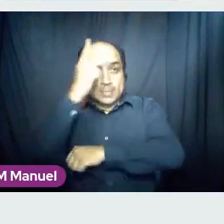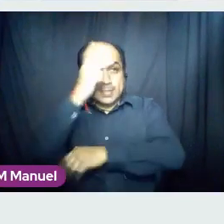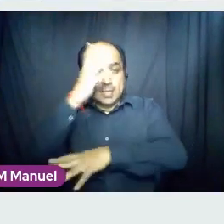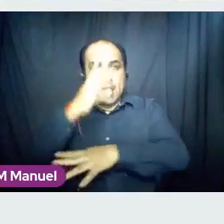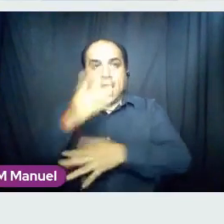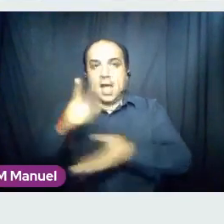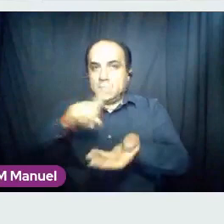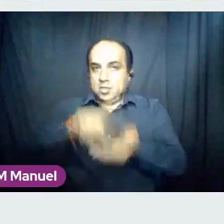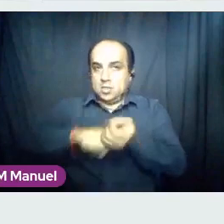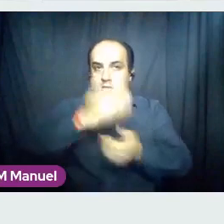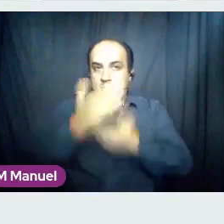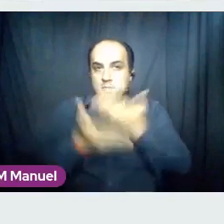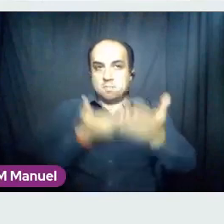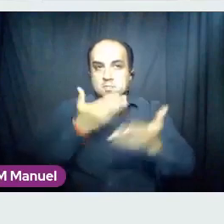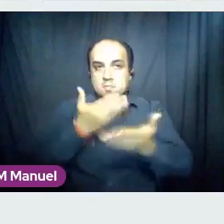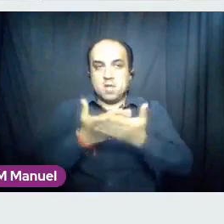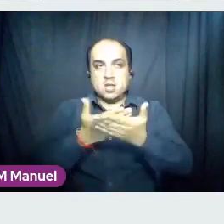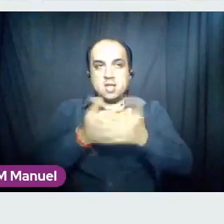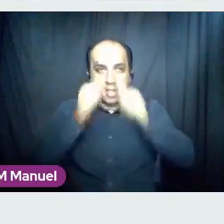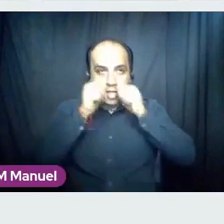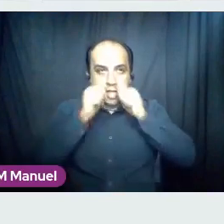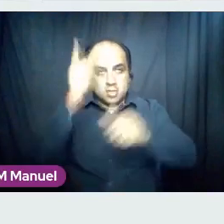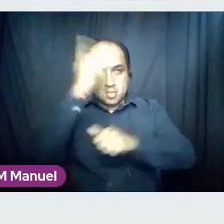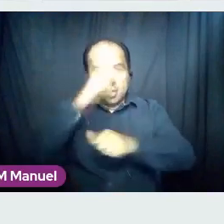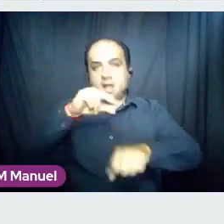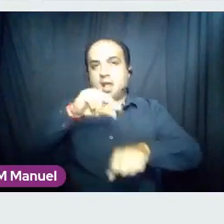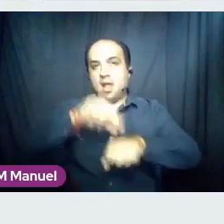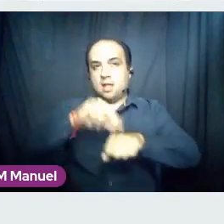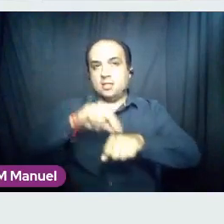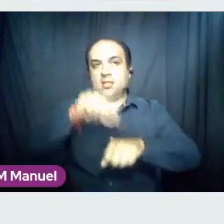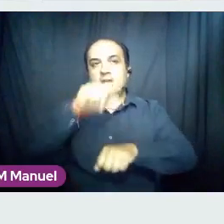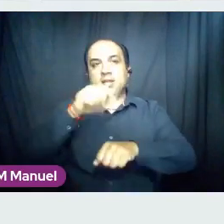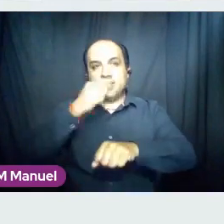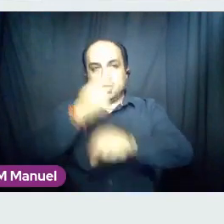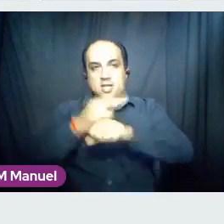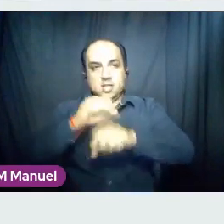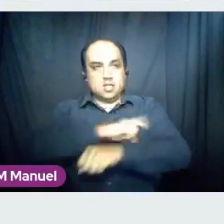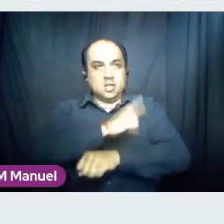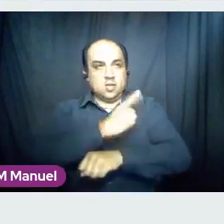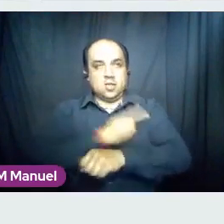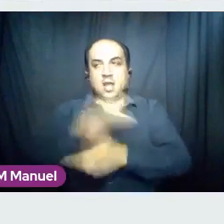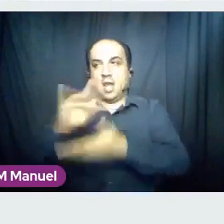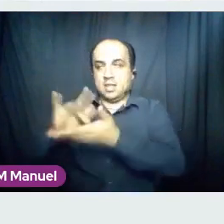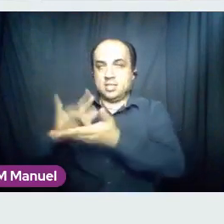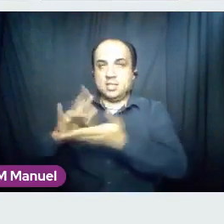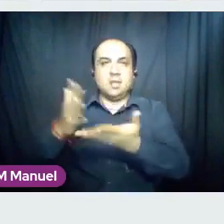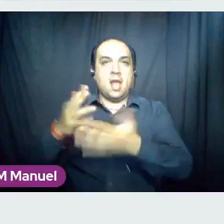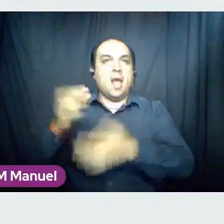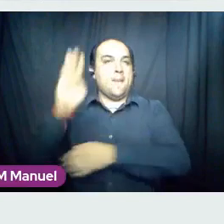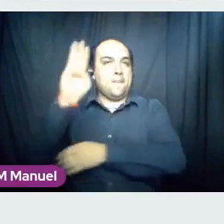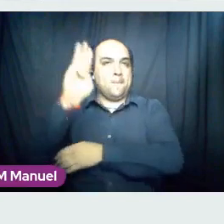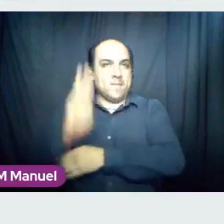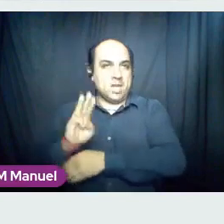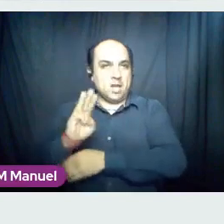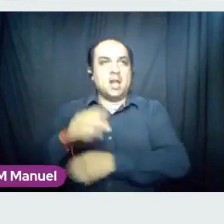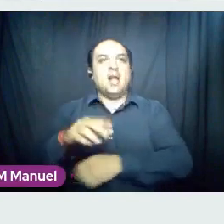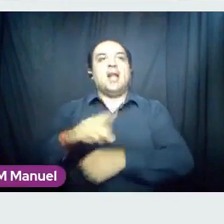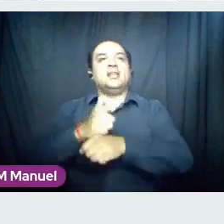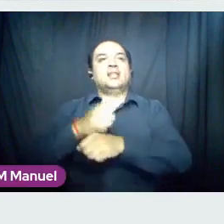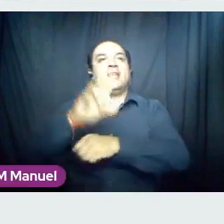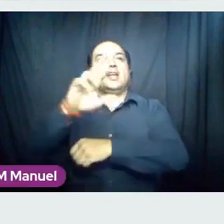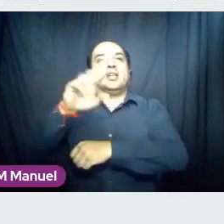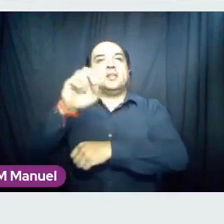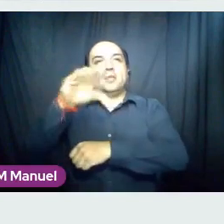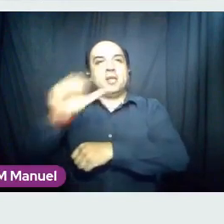Secretaría de Salud. Doctor, antes de cederle el uso de la voz, hago los agradecimientos como cada miércoles a la licenciada Rebeca